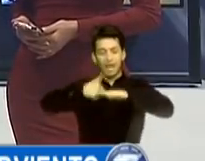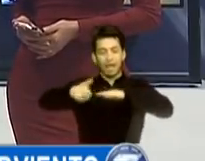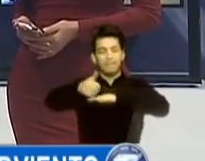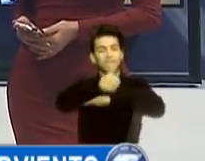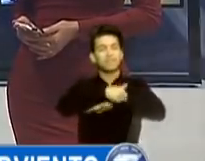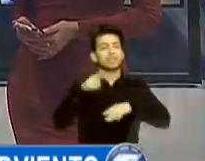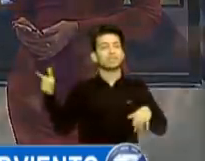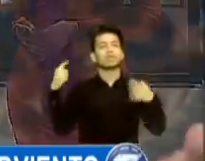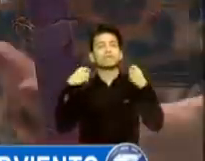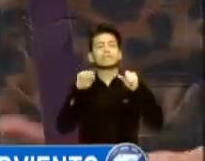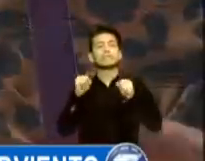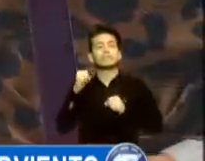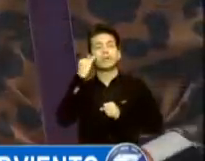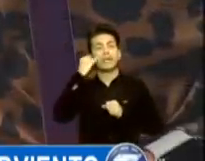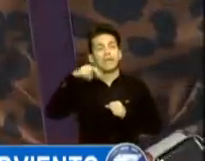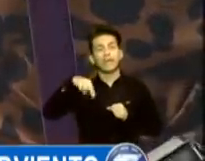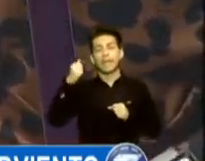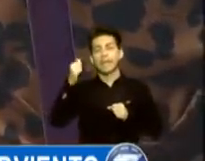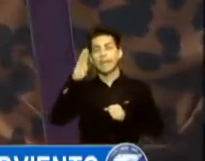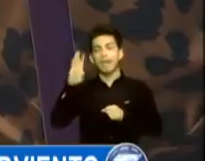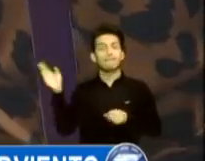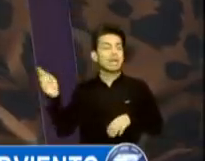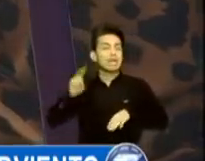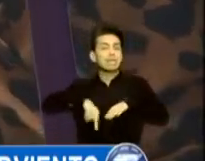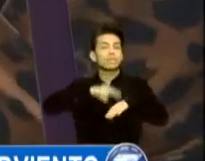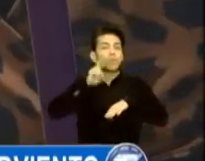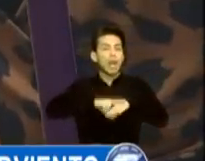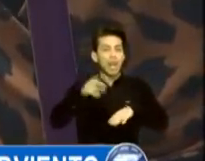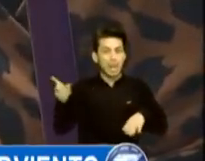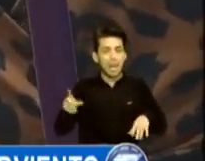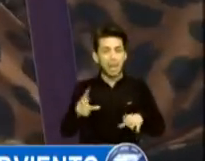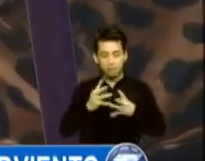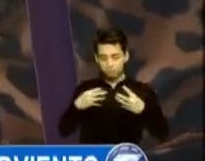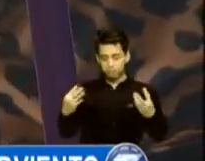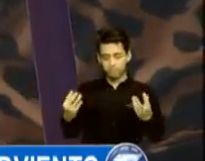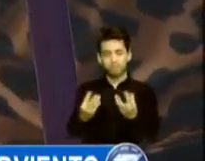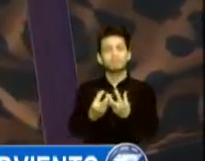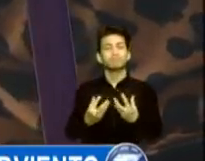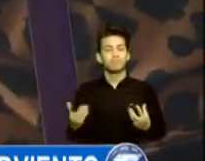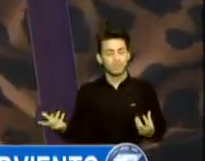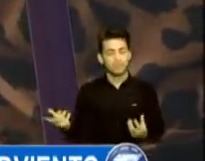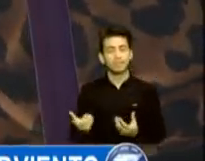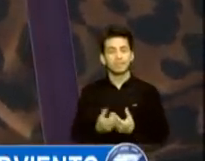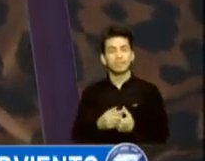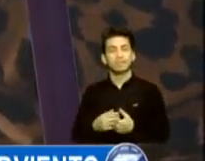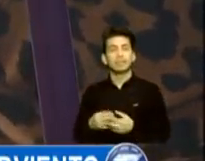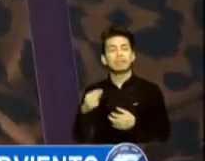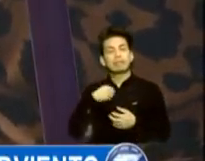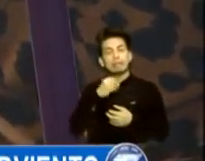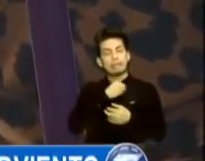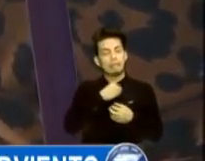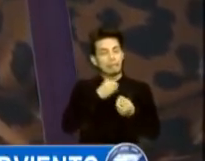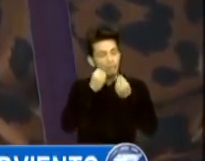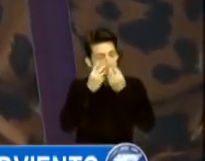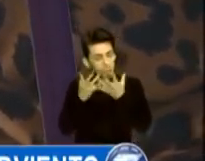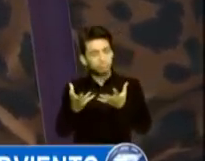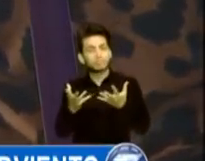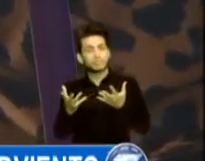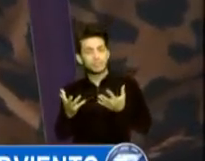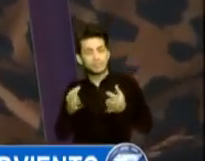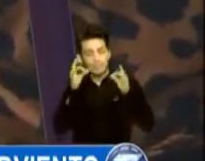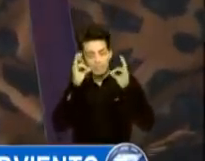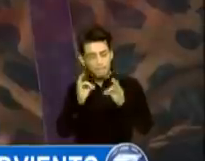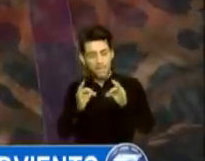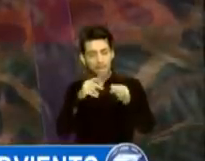corona tradicional, natural, pero sobre todo con el marchamo, porque nosotros queremos realmente dejar una huella y dejarla bien hecha en